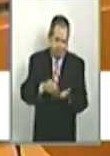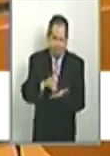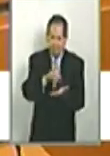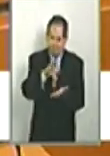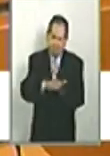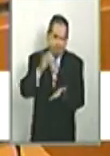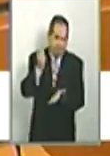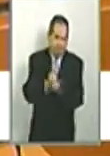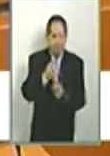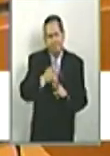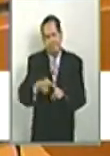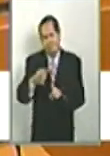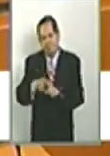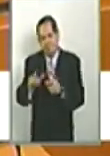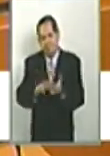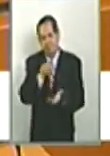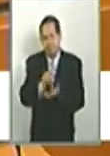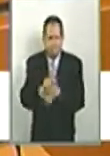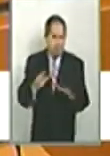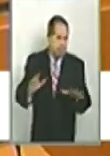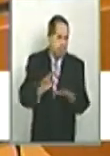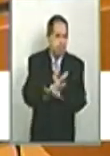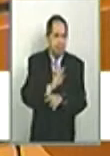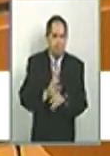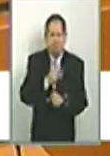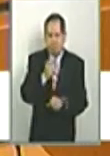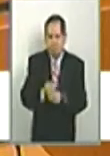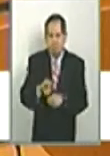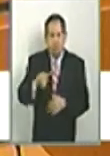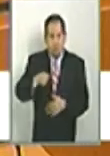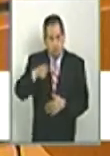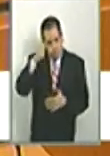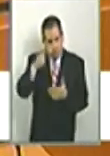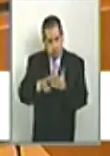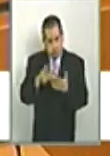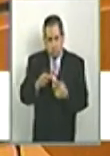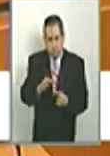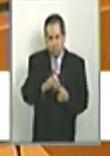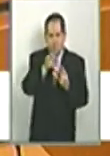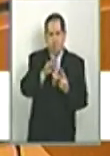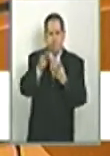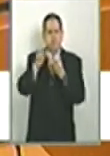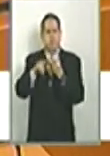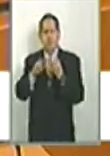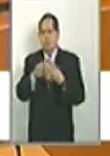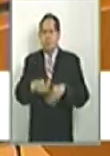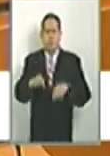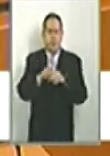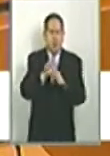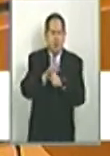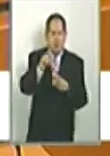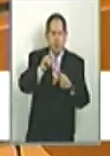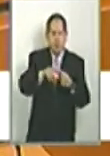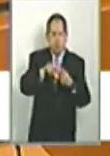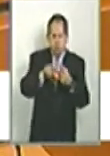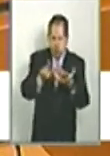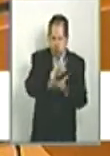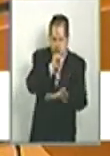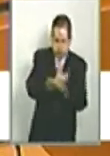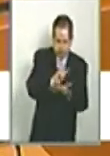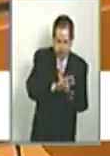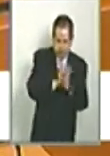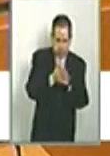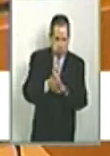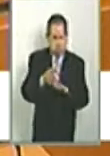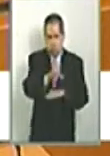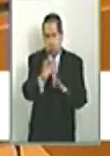adelante importantes reformas, dentro de las que yo destacaría como las más relevantes, la reforma